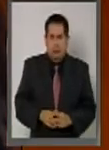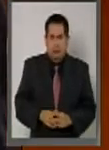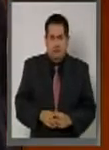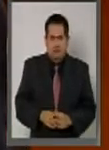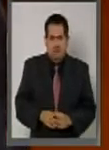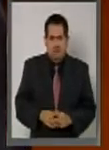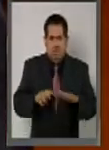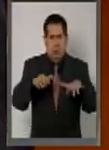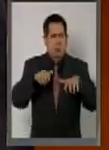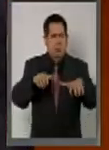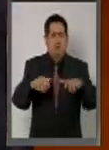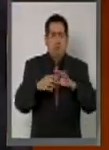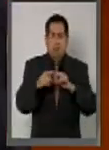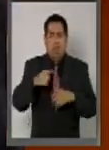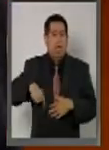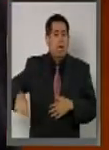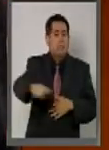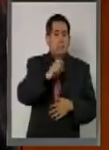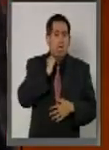que viene a aplaudirle.